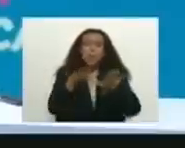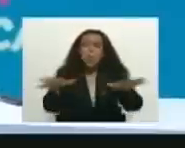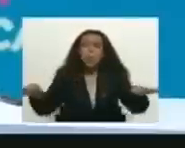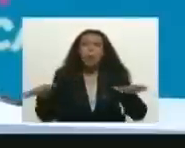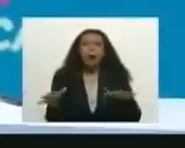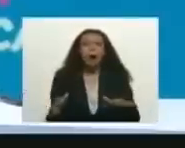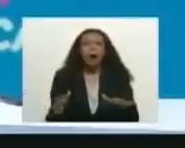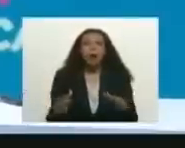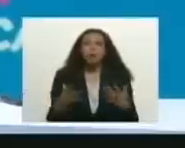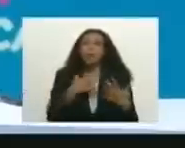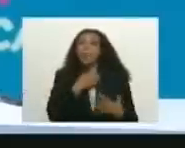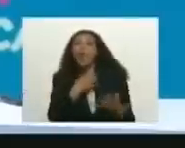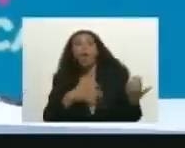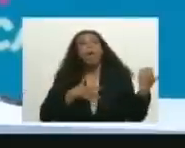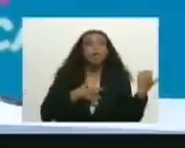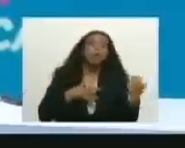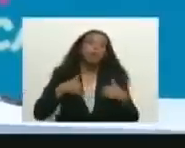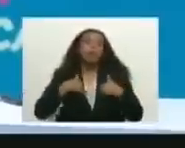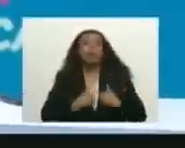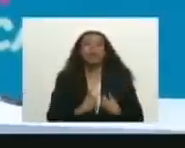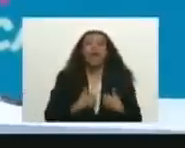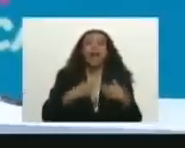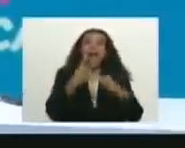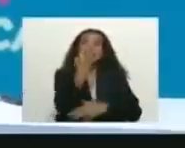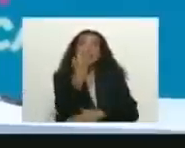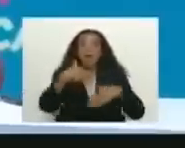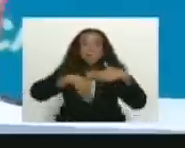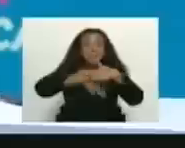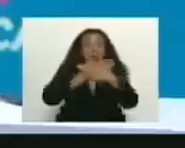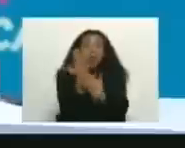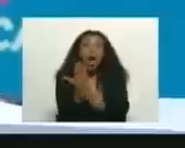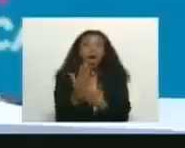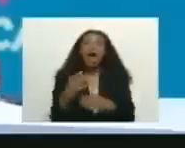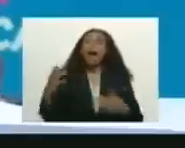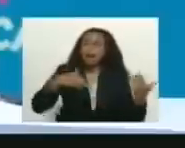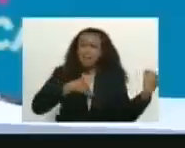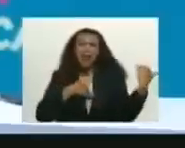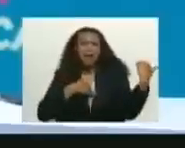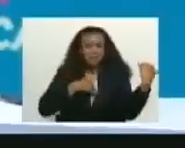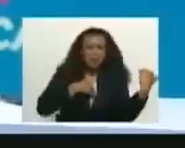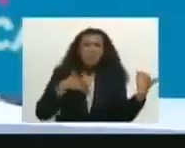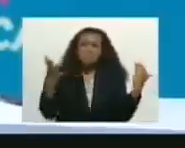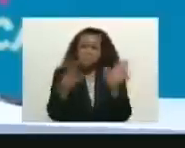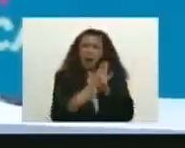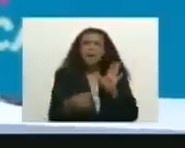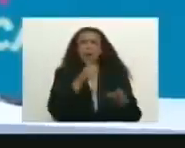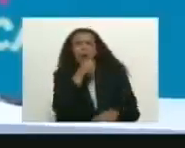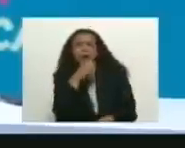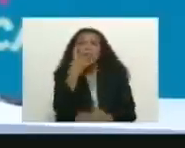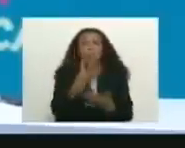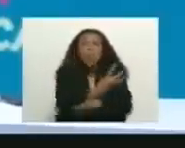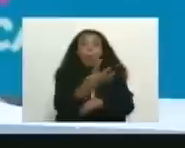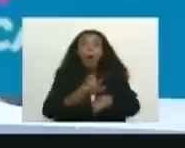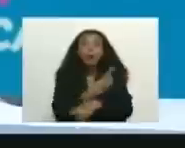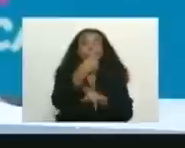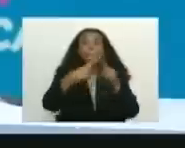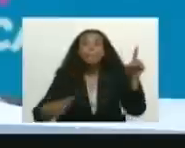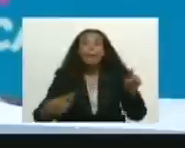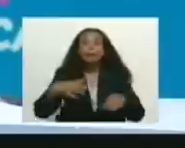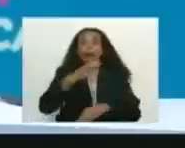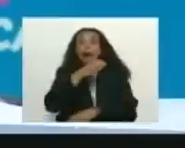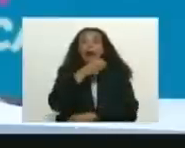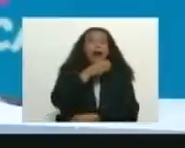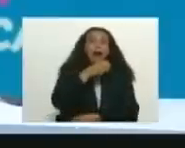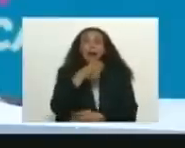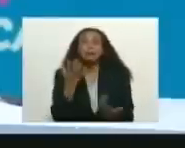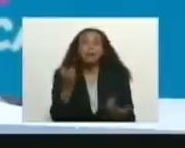Ya la gente no podía ni bailar y Oscar de León a las 3 de la mañana le decía, a bailar, a bailar, a bailar. 4 horas y media estuvo cantando